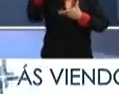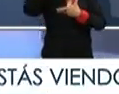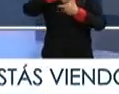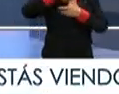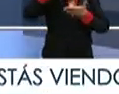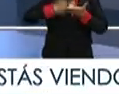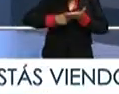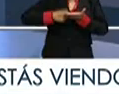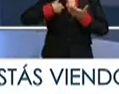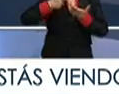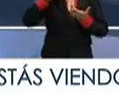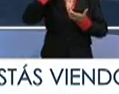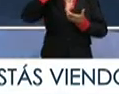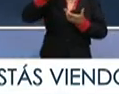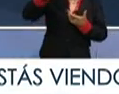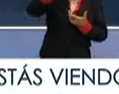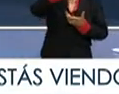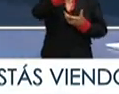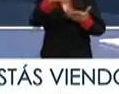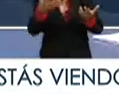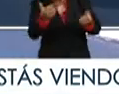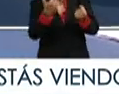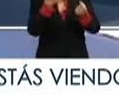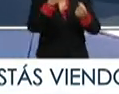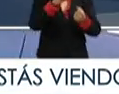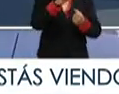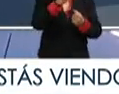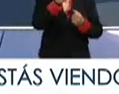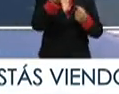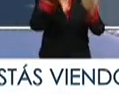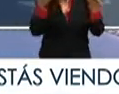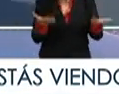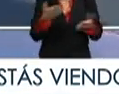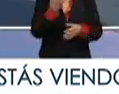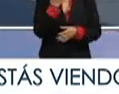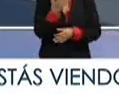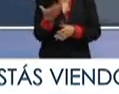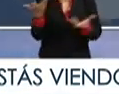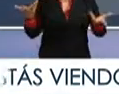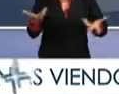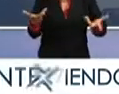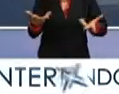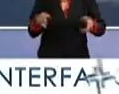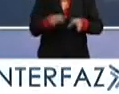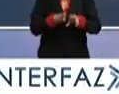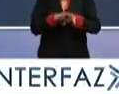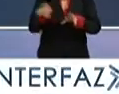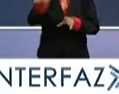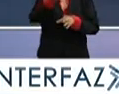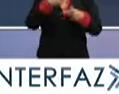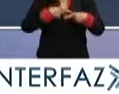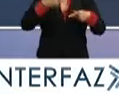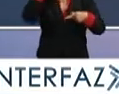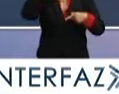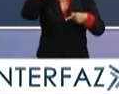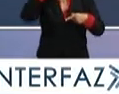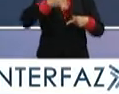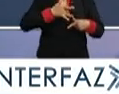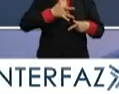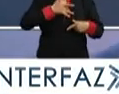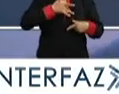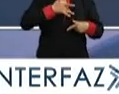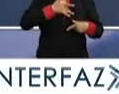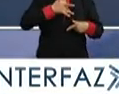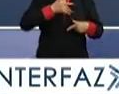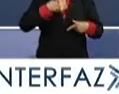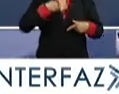importante de nuestros valores sociales, que nos genere la conciencia de que